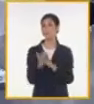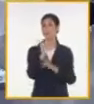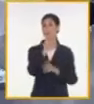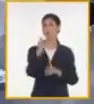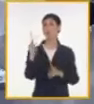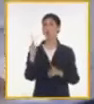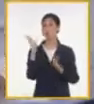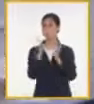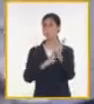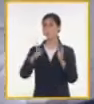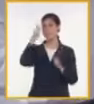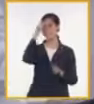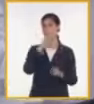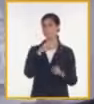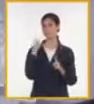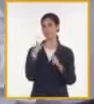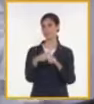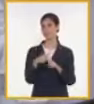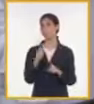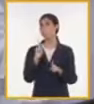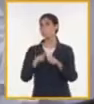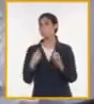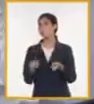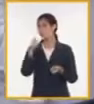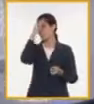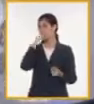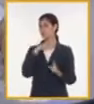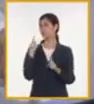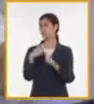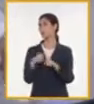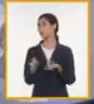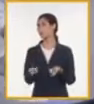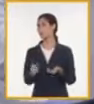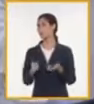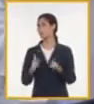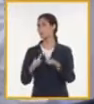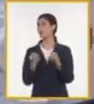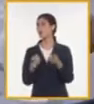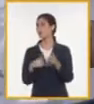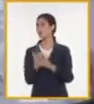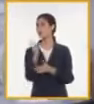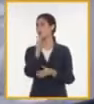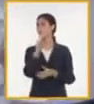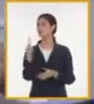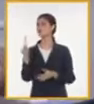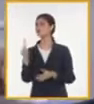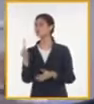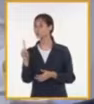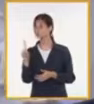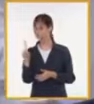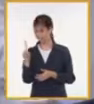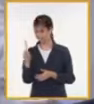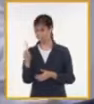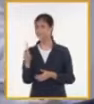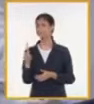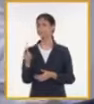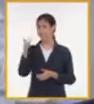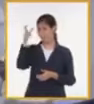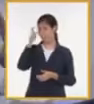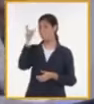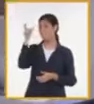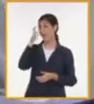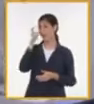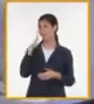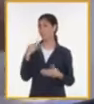septiembre porque el 11 de septiembre esa organización llamado Omega 7 por este señor que fue liberado por Joseph biden ahora lo